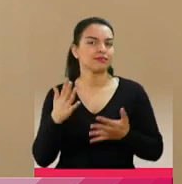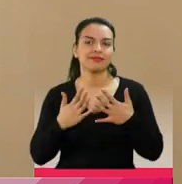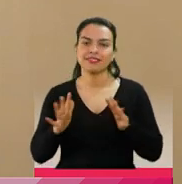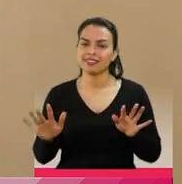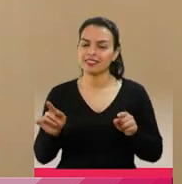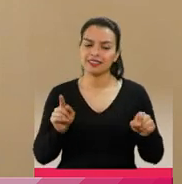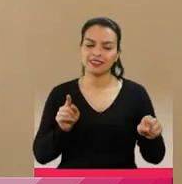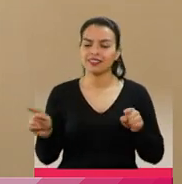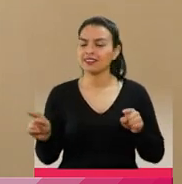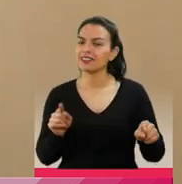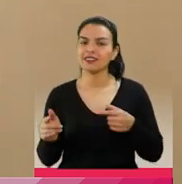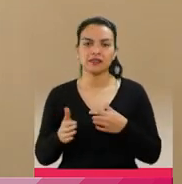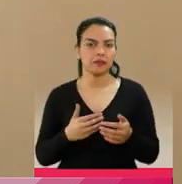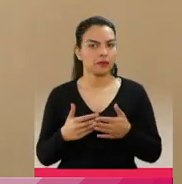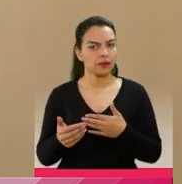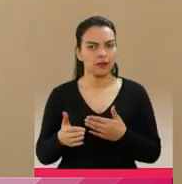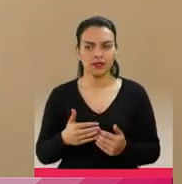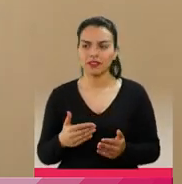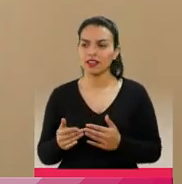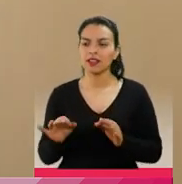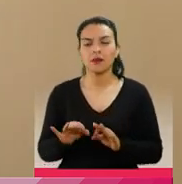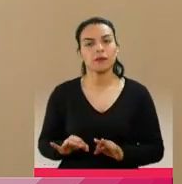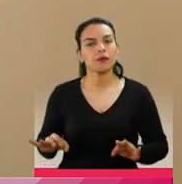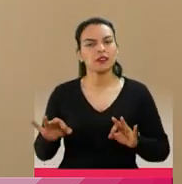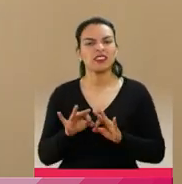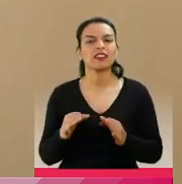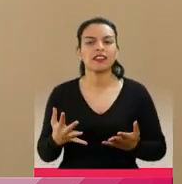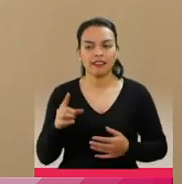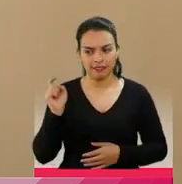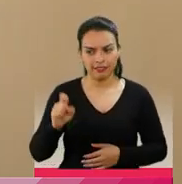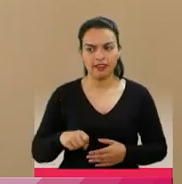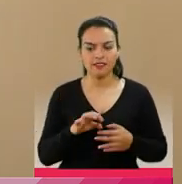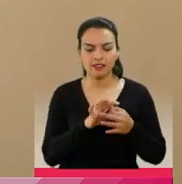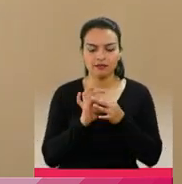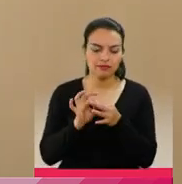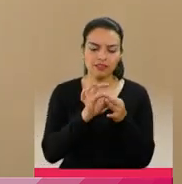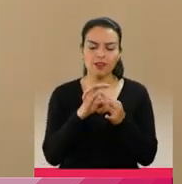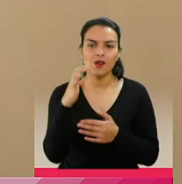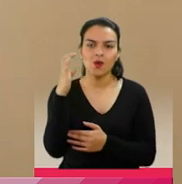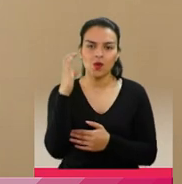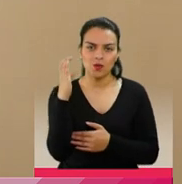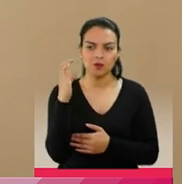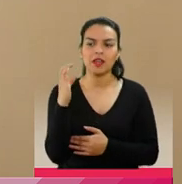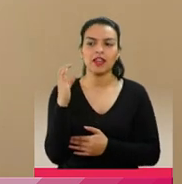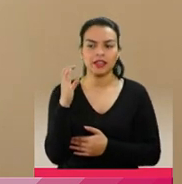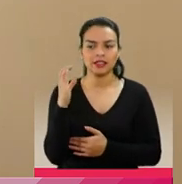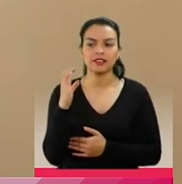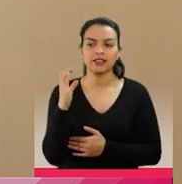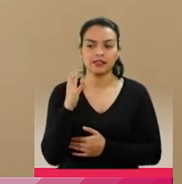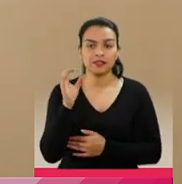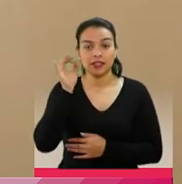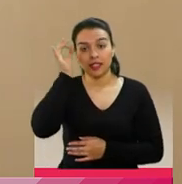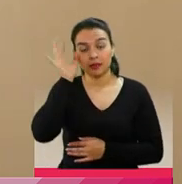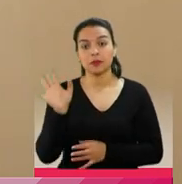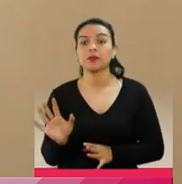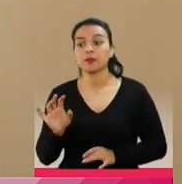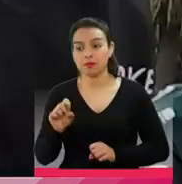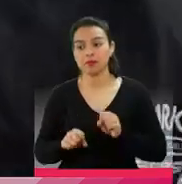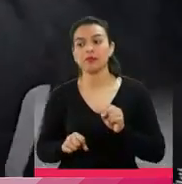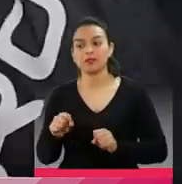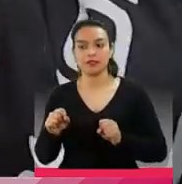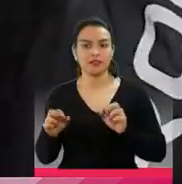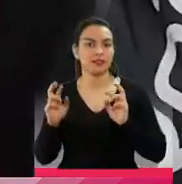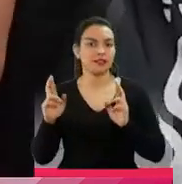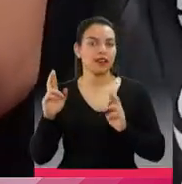Pues igualmente nos tocará hacer una alianza colombiana. Si es posible, algún día se presenta para poder ir